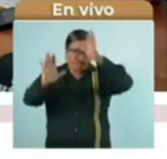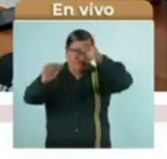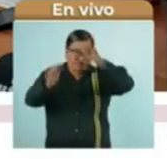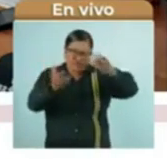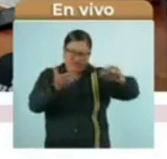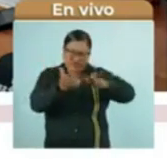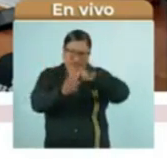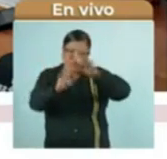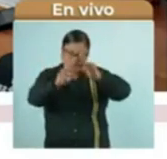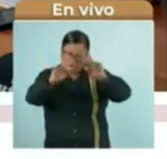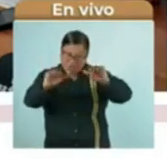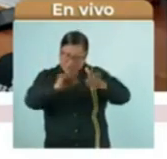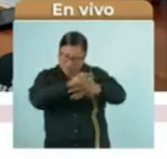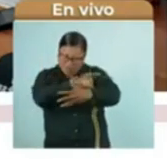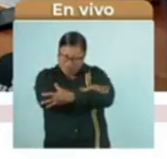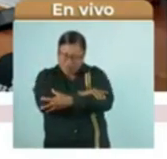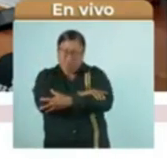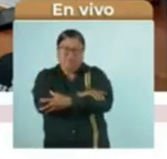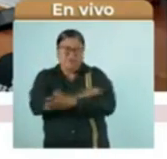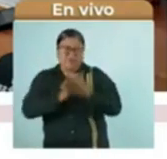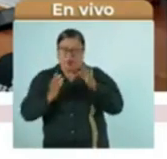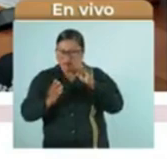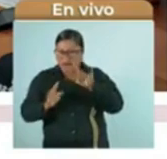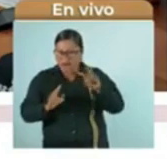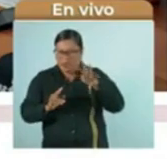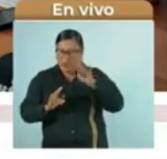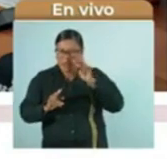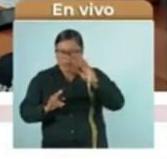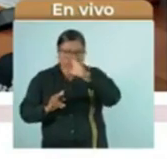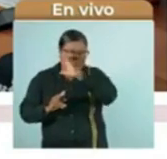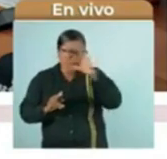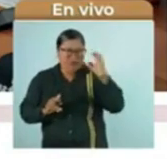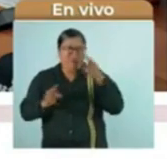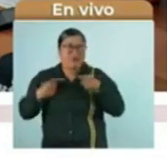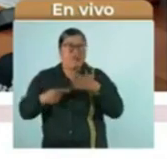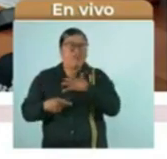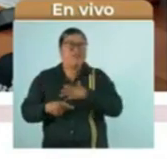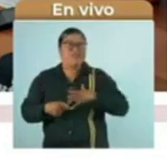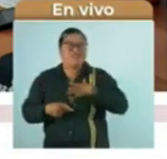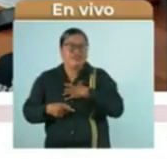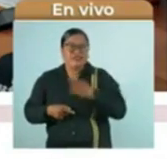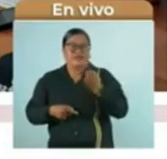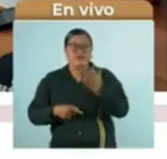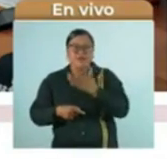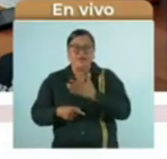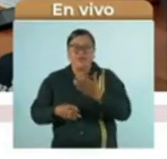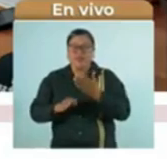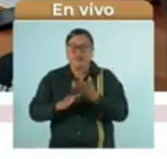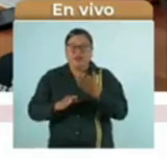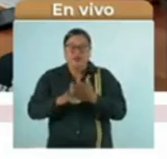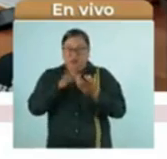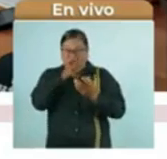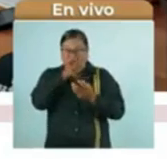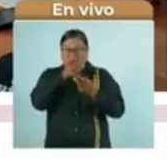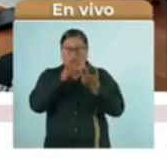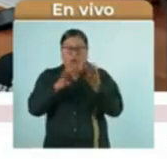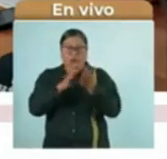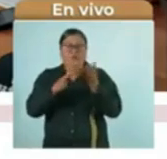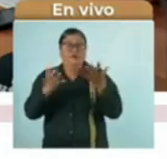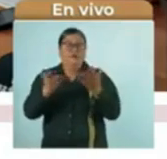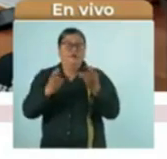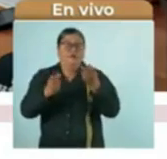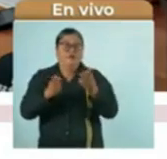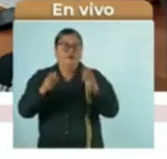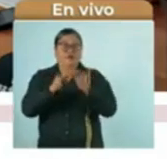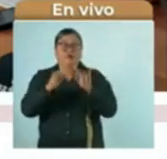de paz la gente ahí se ven las imágenes la gente está satisfecha con el trabajo que hace esta institución